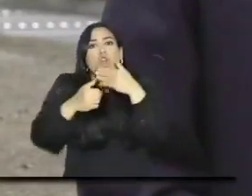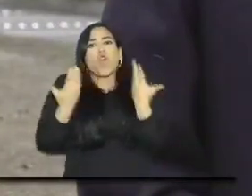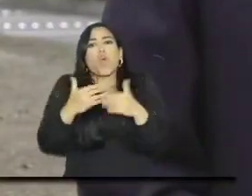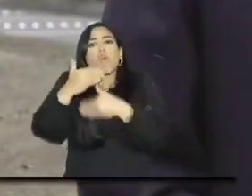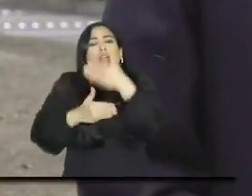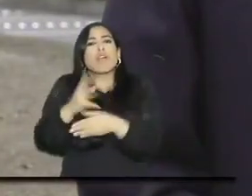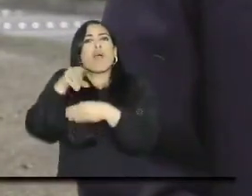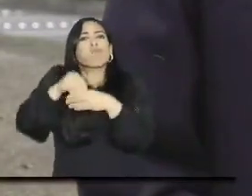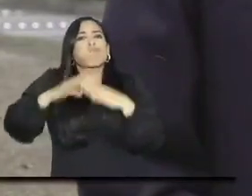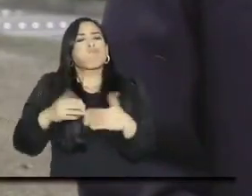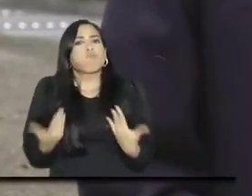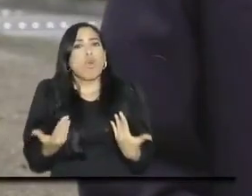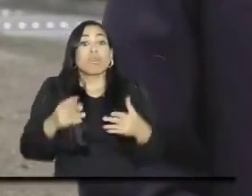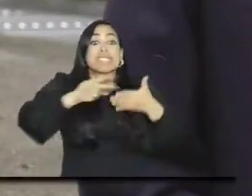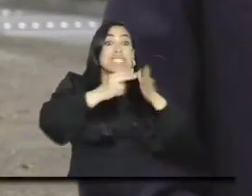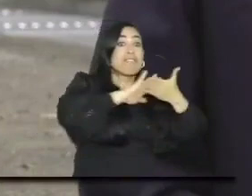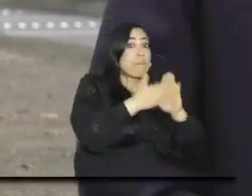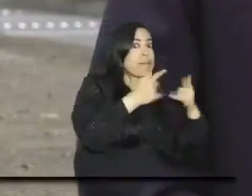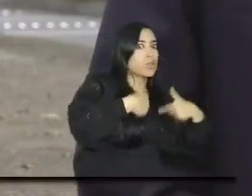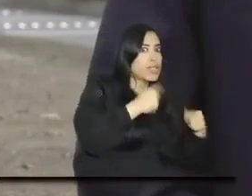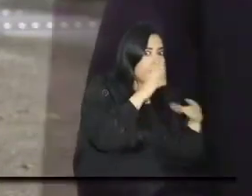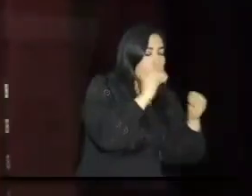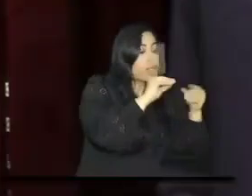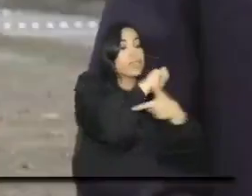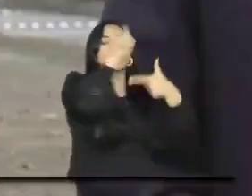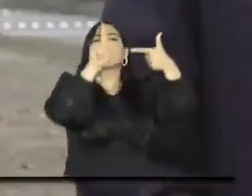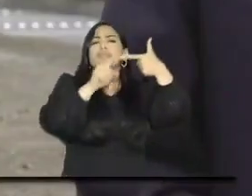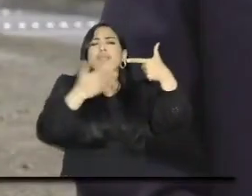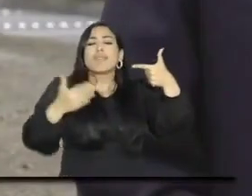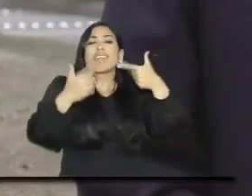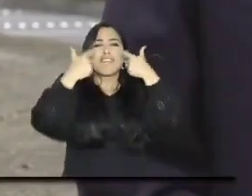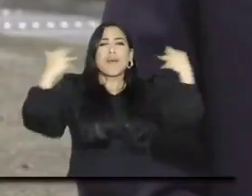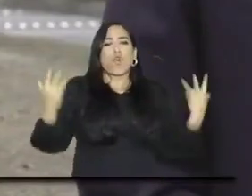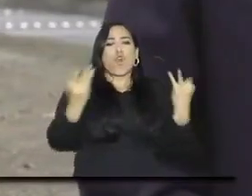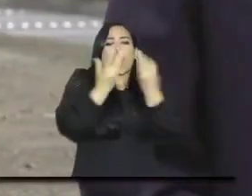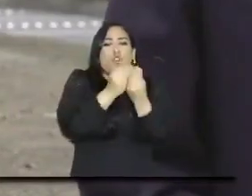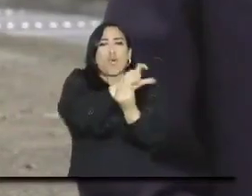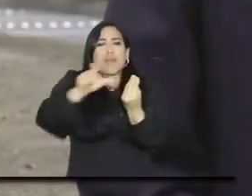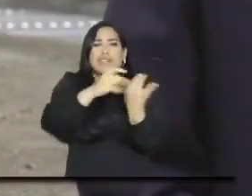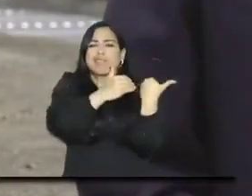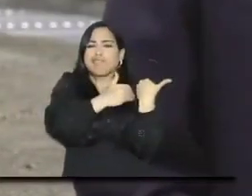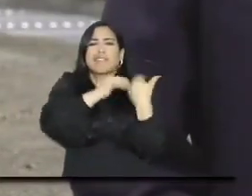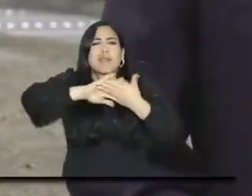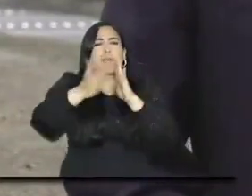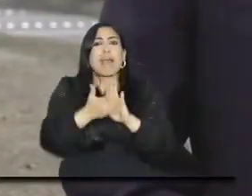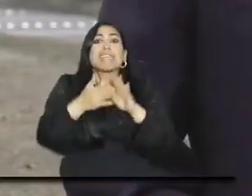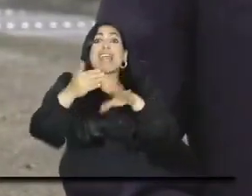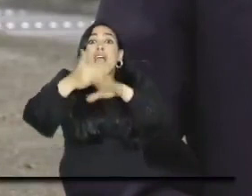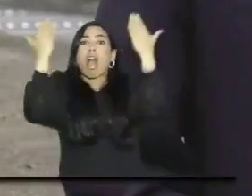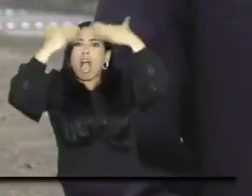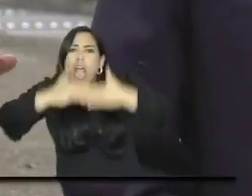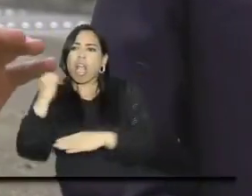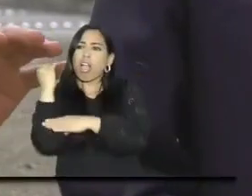y sociales para el tema de reincorporación, pero no son negociaciones de paz. 2. Se crea el famoso Gabinete para la Paz.